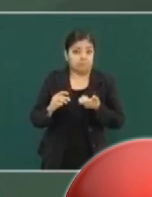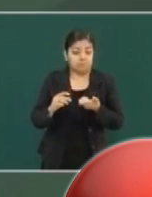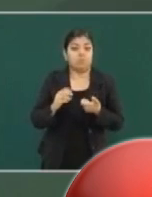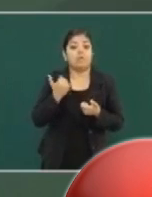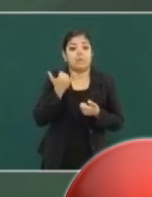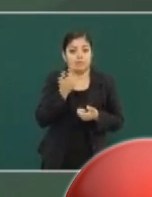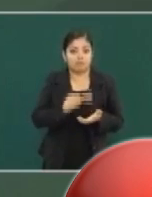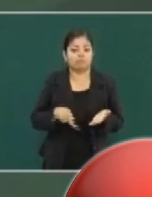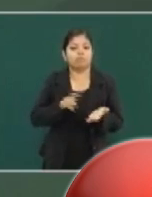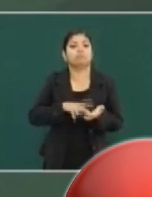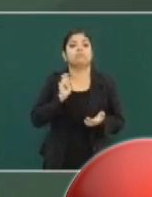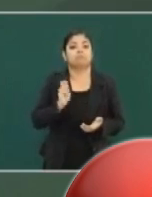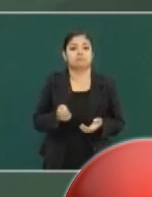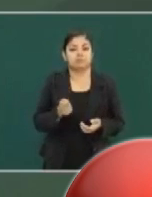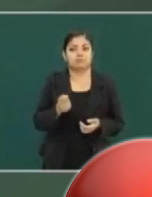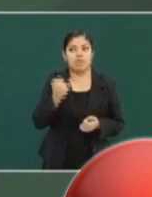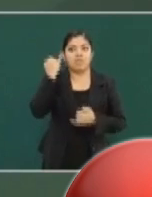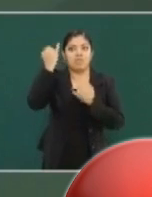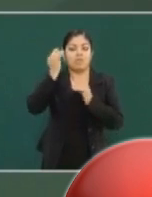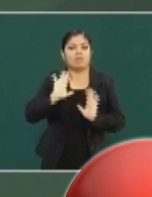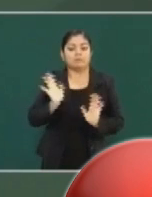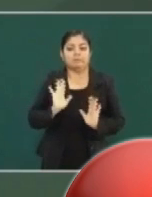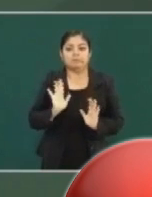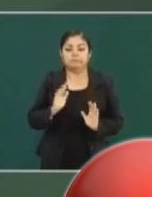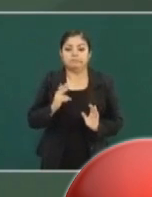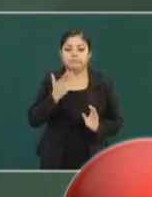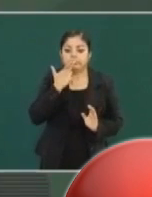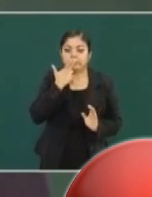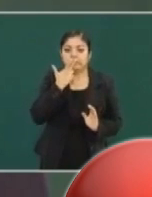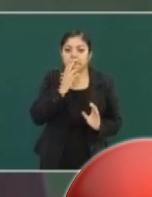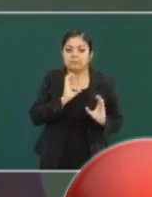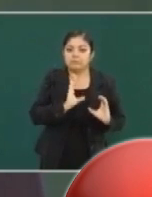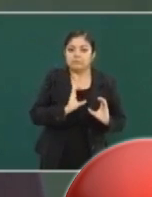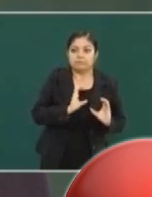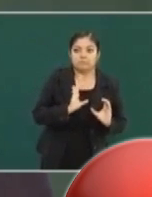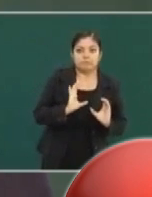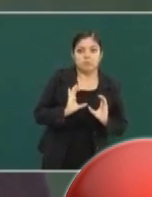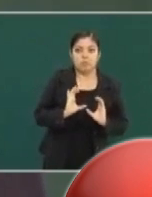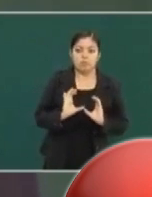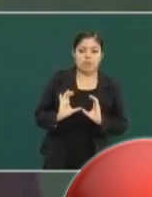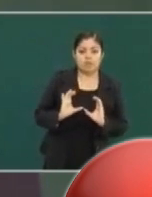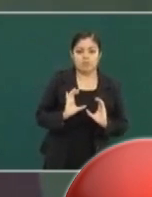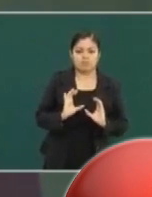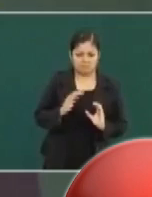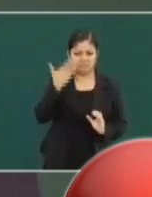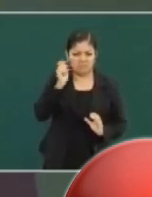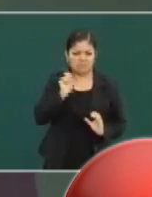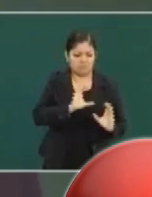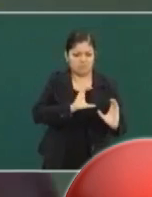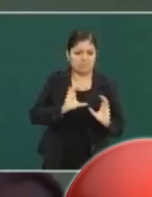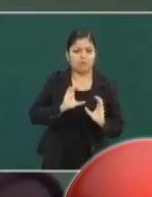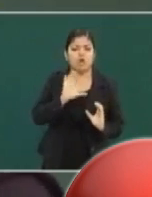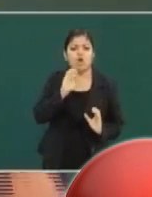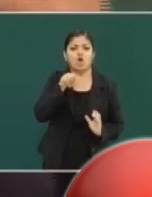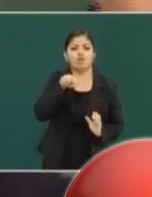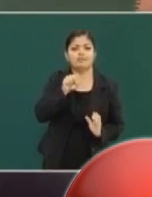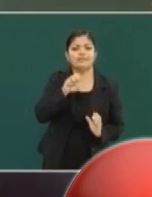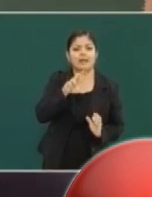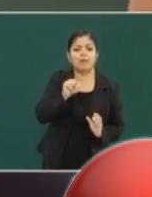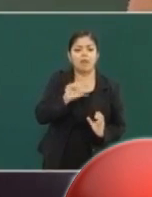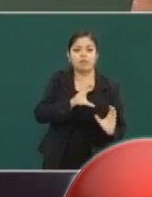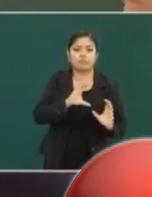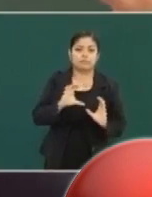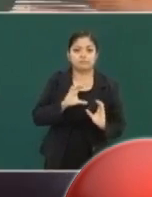ideológicas, son conservadores. Siempre ha existido el conservadurismo en todas partes. Esas son las dos